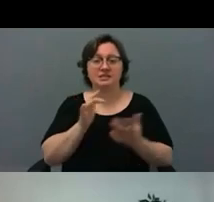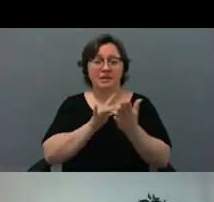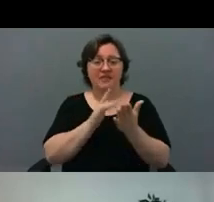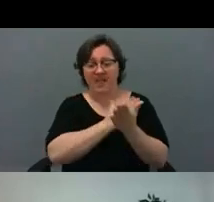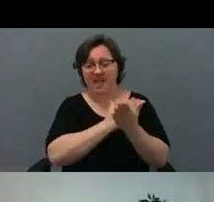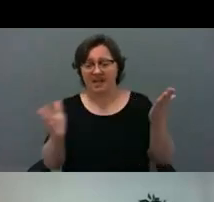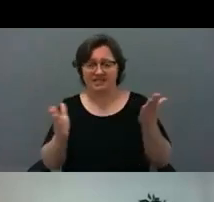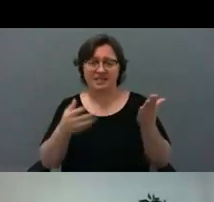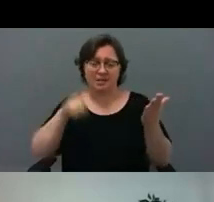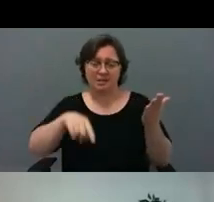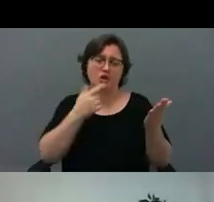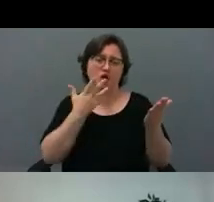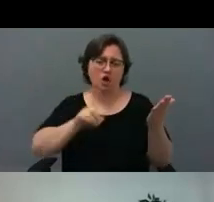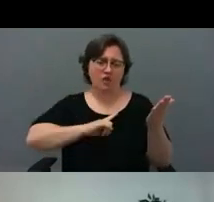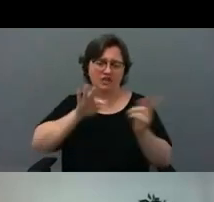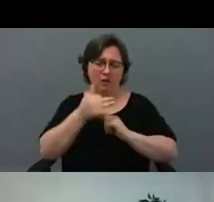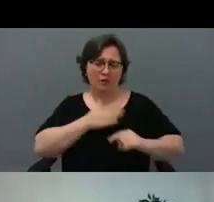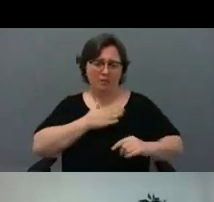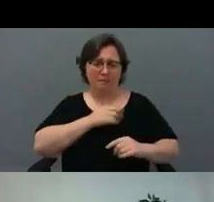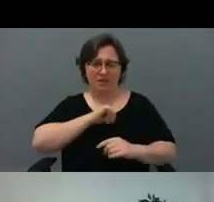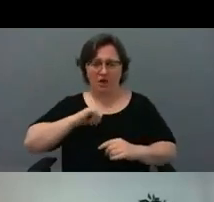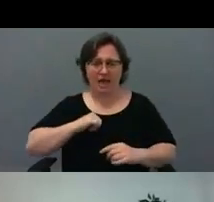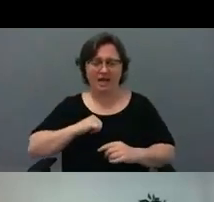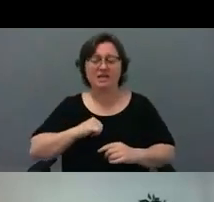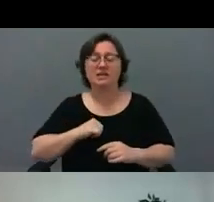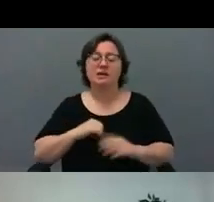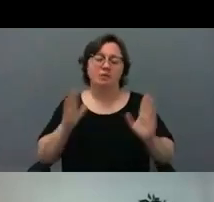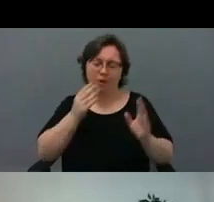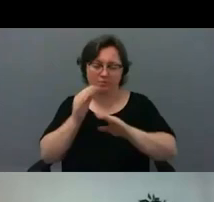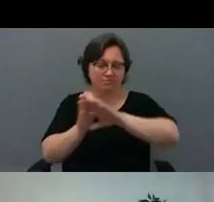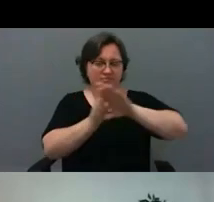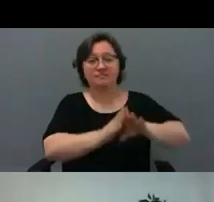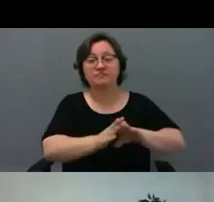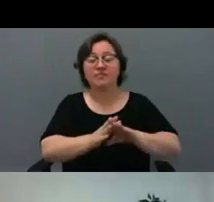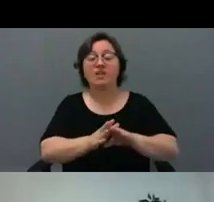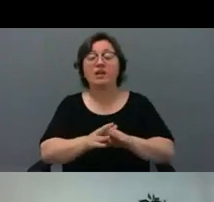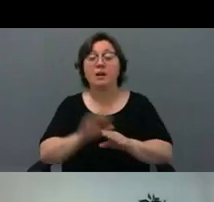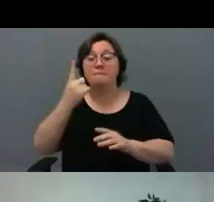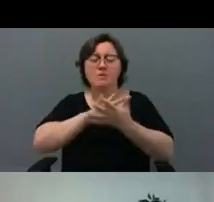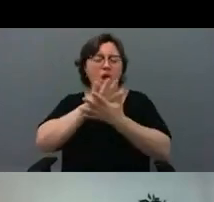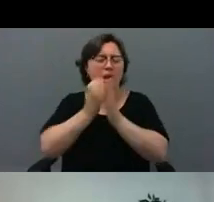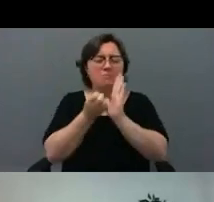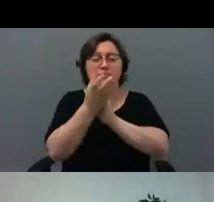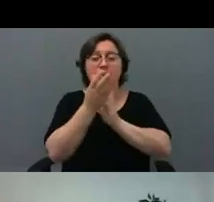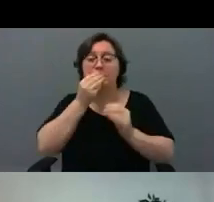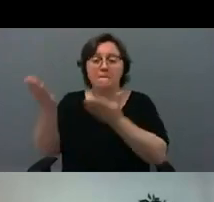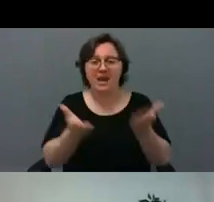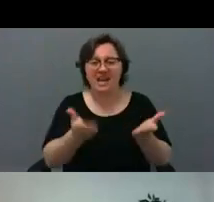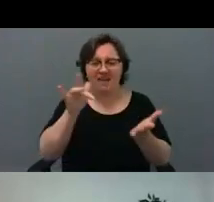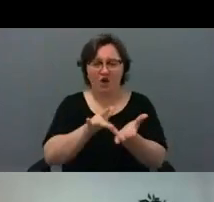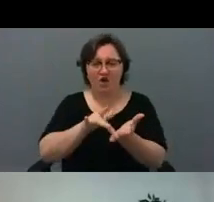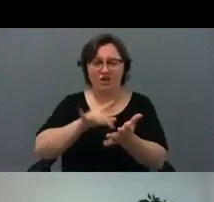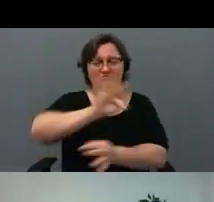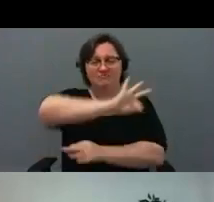mejores días míos, ¿no? Pero bueno, pues nada, en primer lugar, quiero dar la bienvenida a todos los que estamos hoy